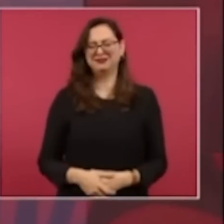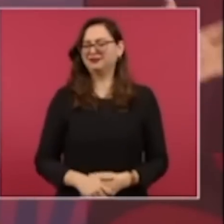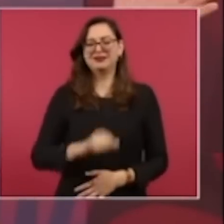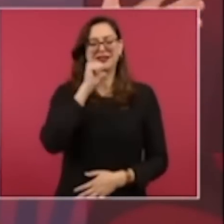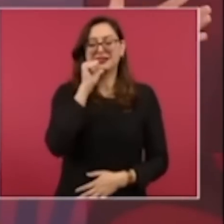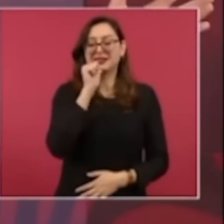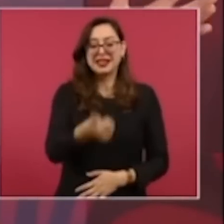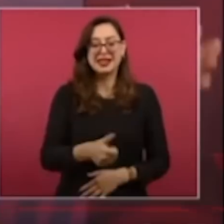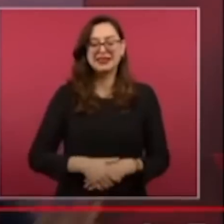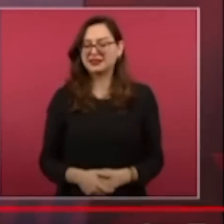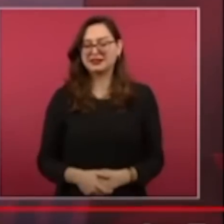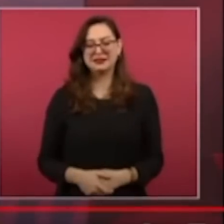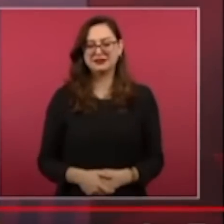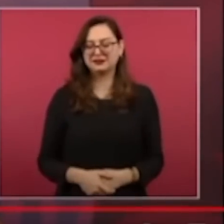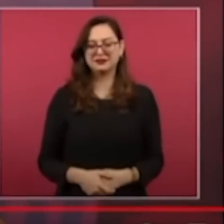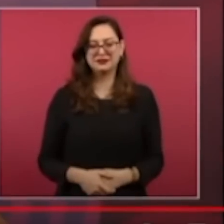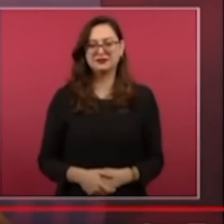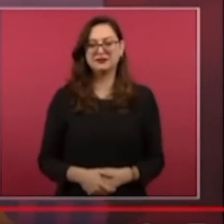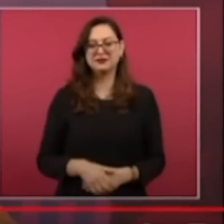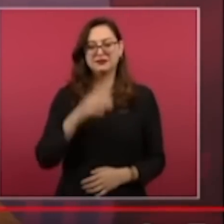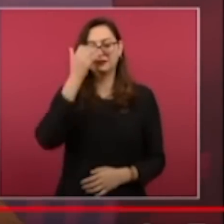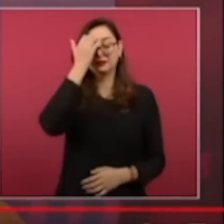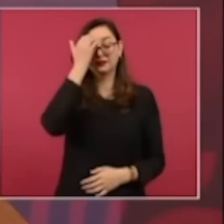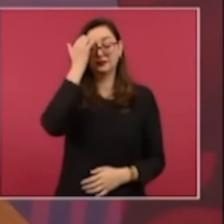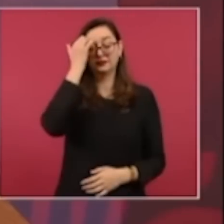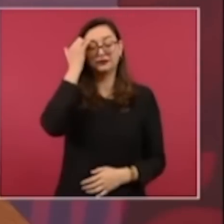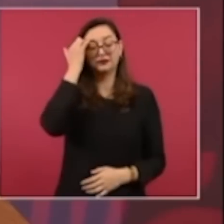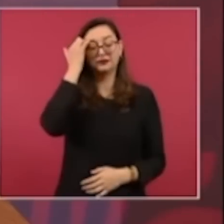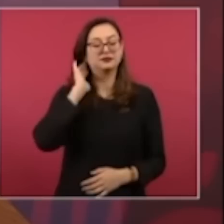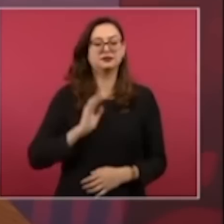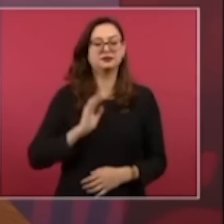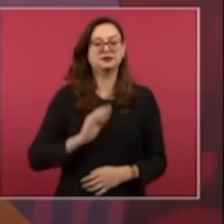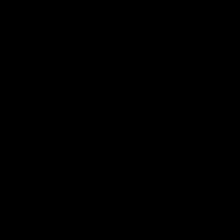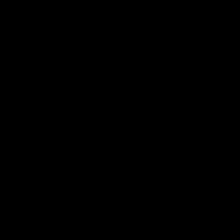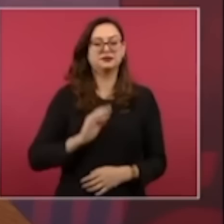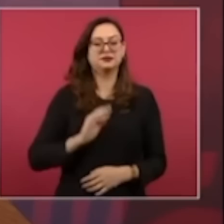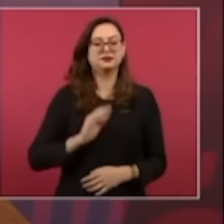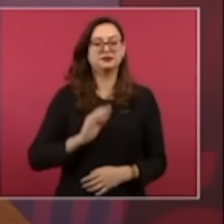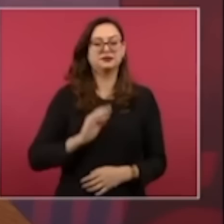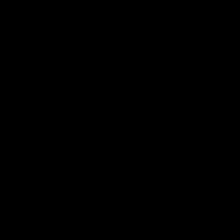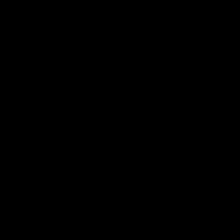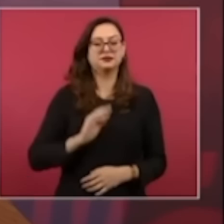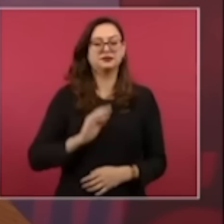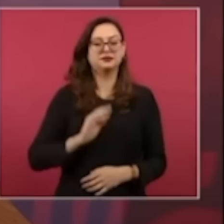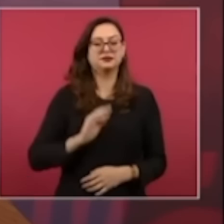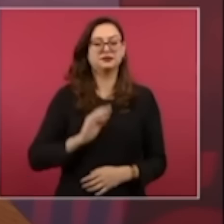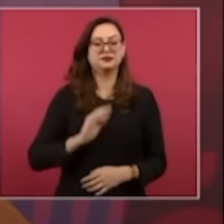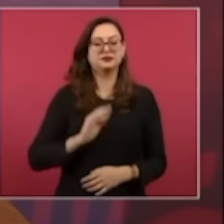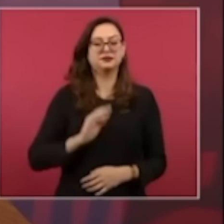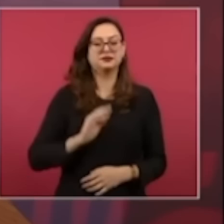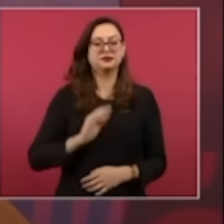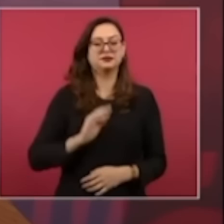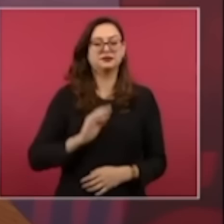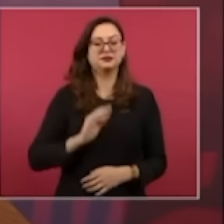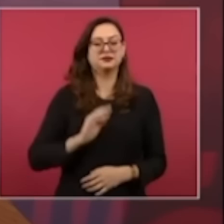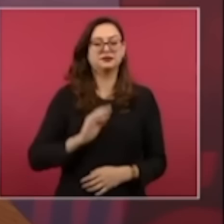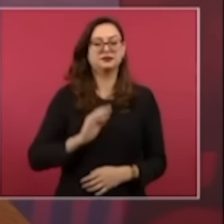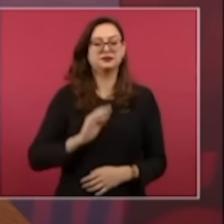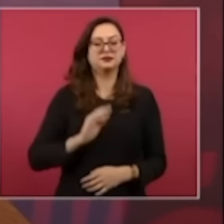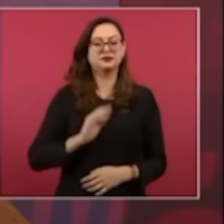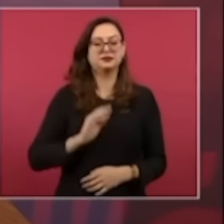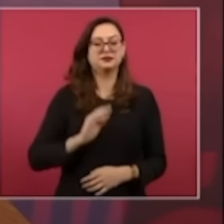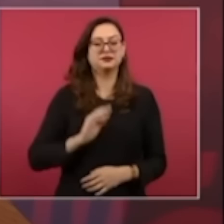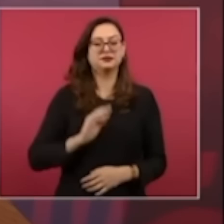hacer a un lado lo que hizo Salinas. ¿Qué hizo Salinas? Pues ahí está, familia, lo que dijo el presidente Andrés